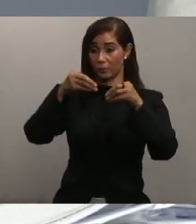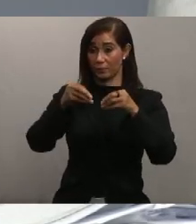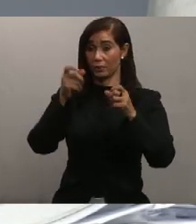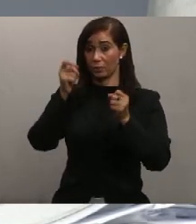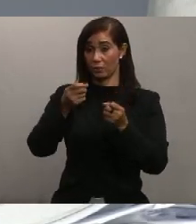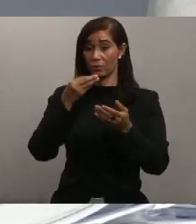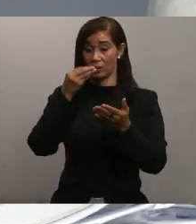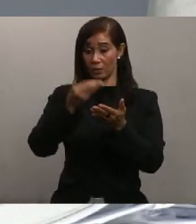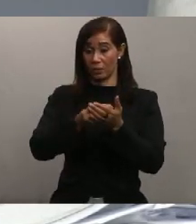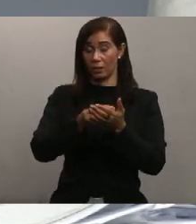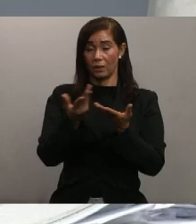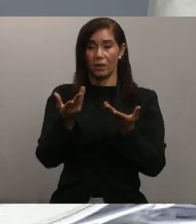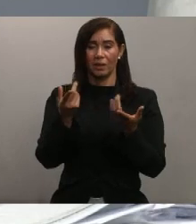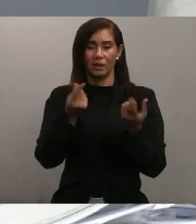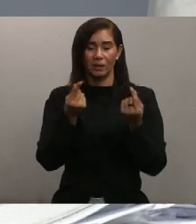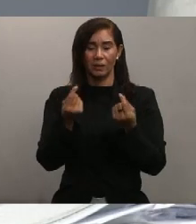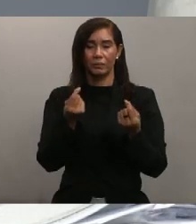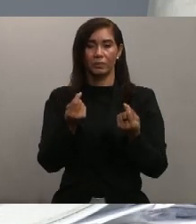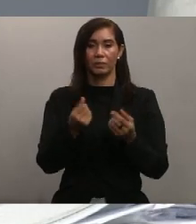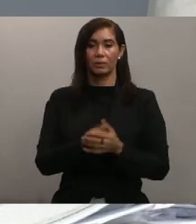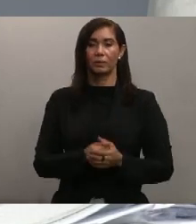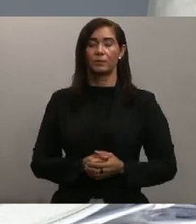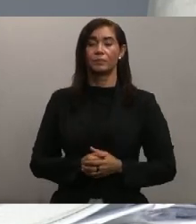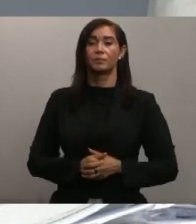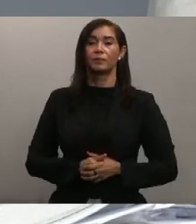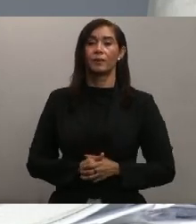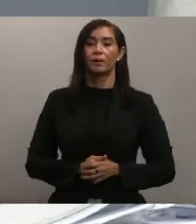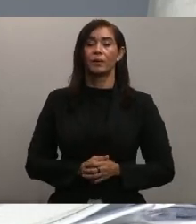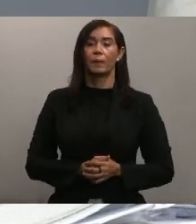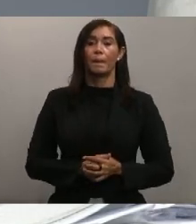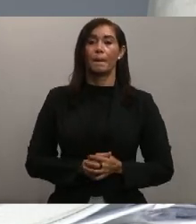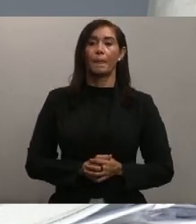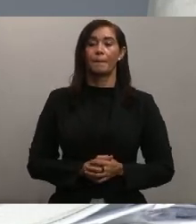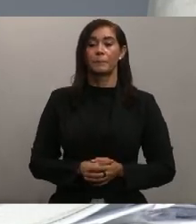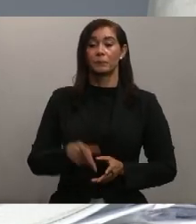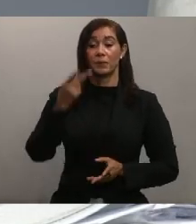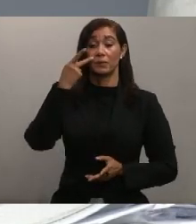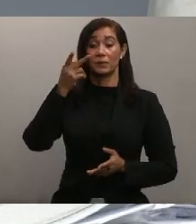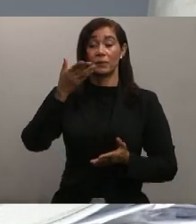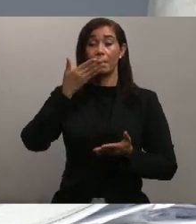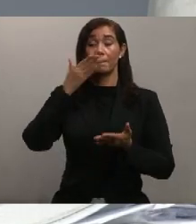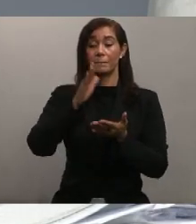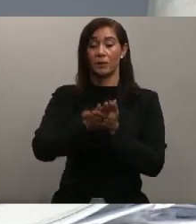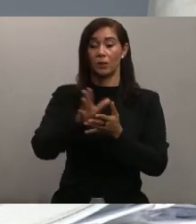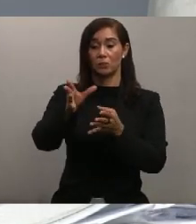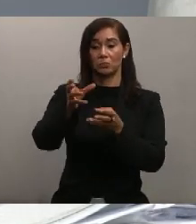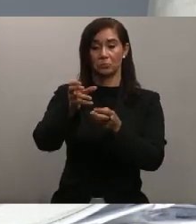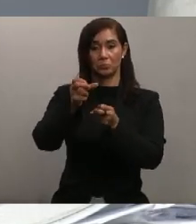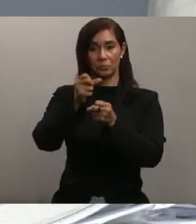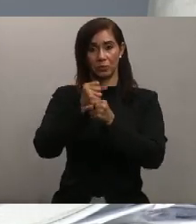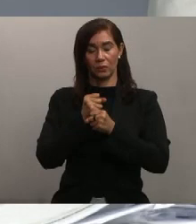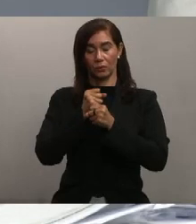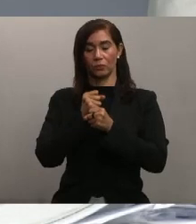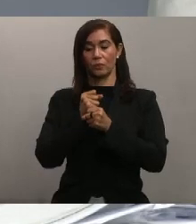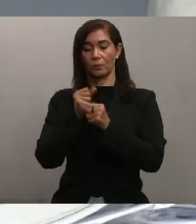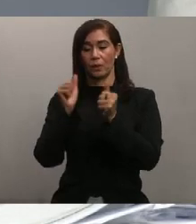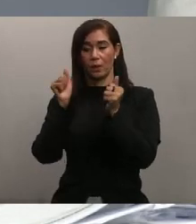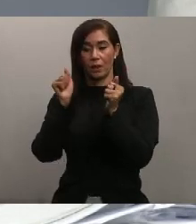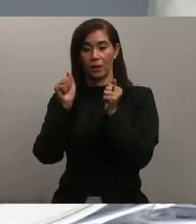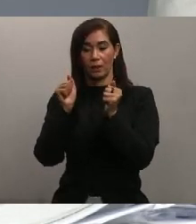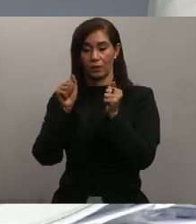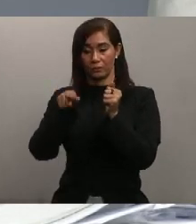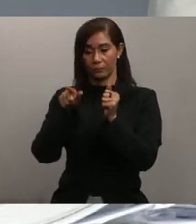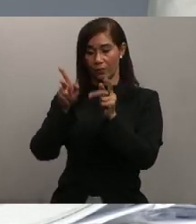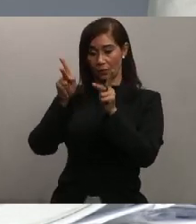del lugar una vez que se determinan los ilícitos y se somete a veces haciéndonos acompañar casi